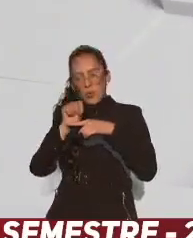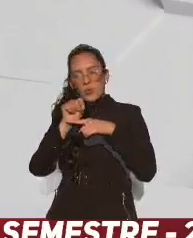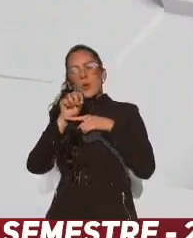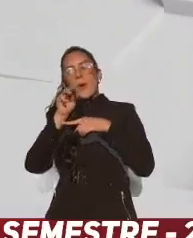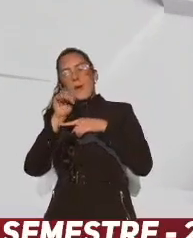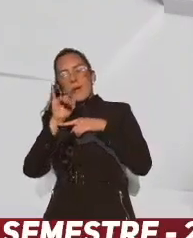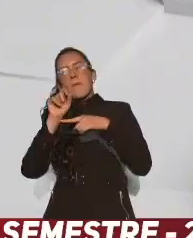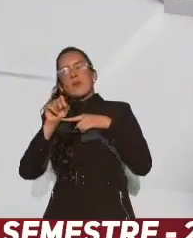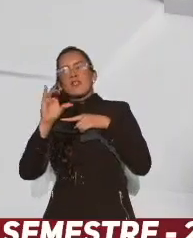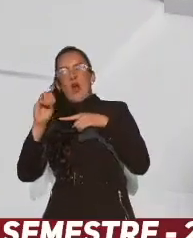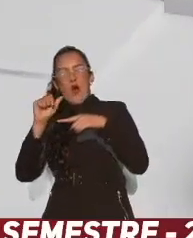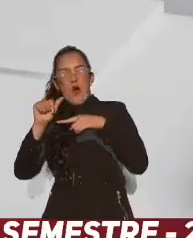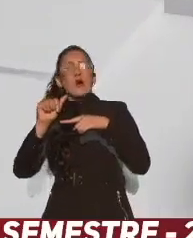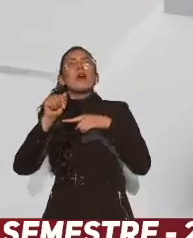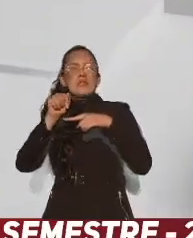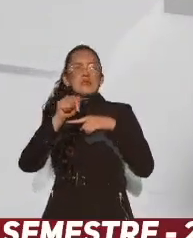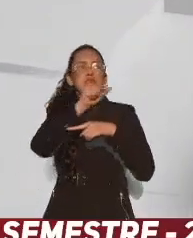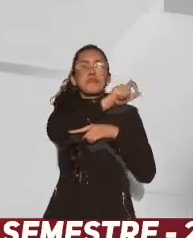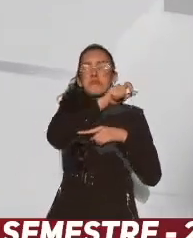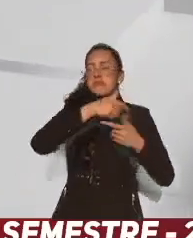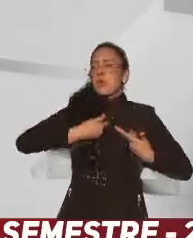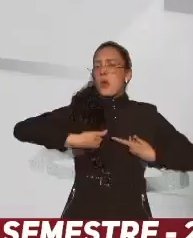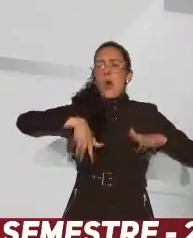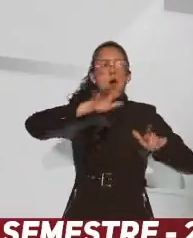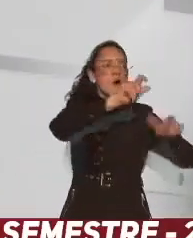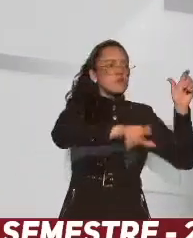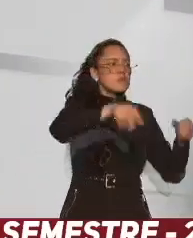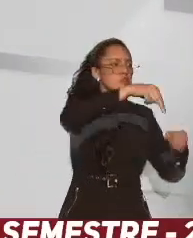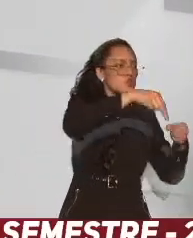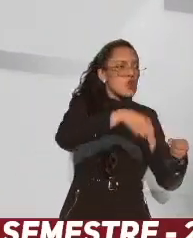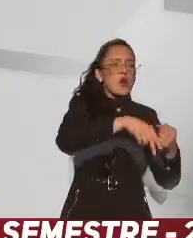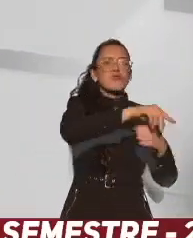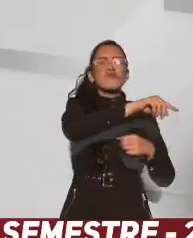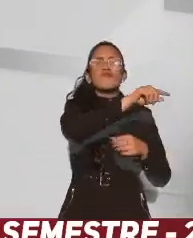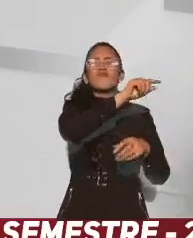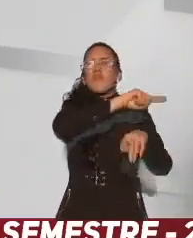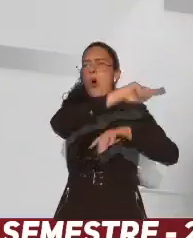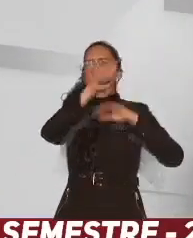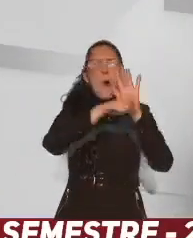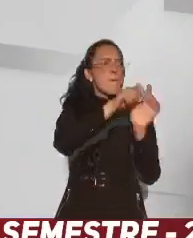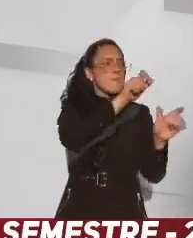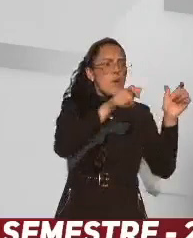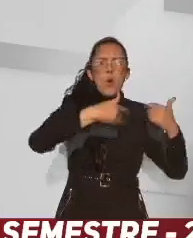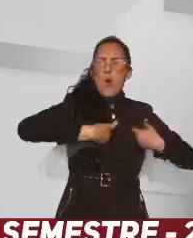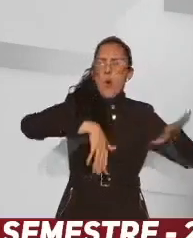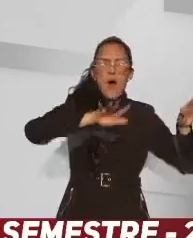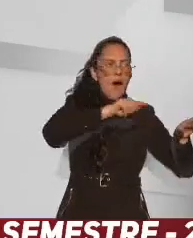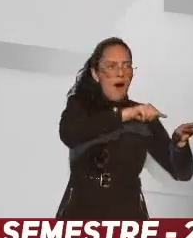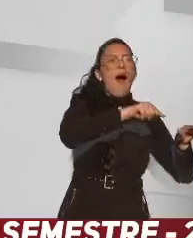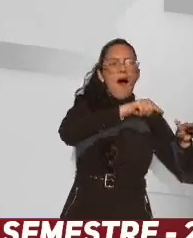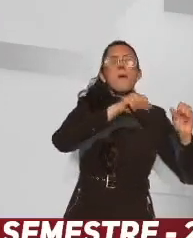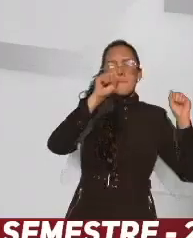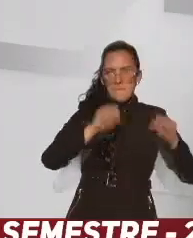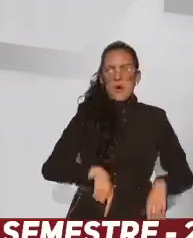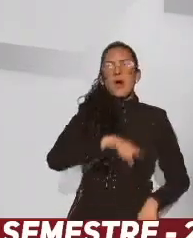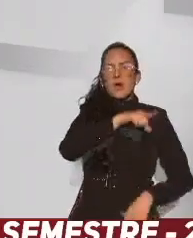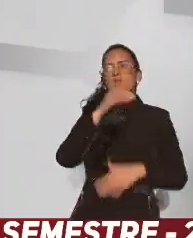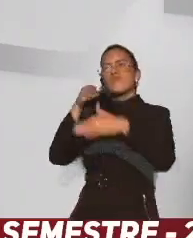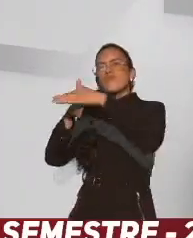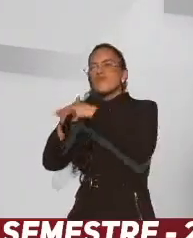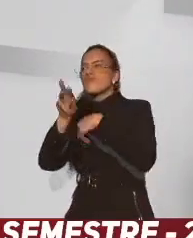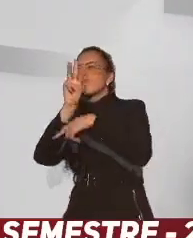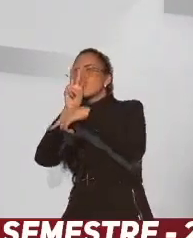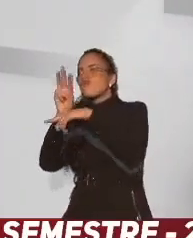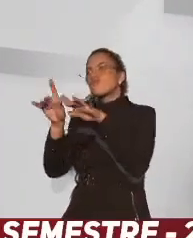www.pqr.mil.co, donde cualquier ciudadano, cualquier funcionario público puede ingresar a esta página, plasmar sus denuncias para que desde la Inspección General